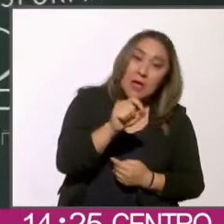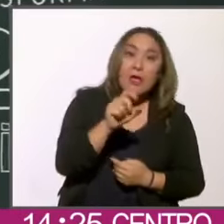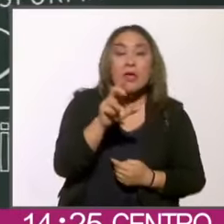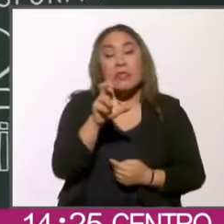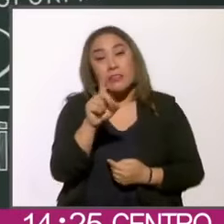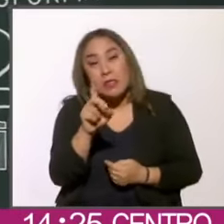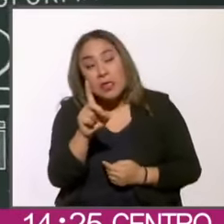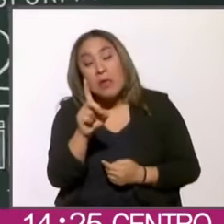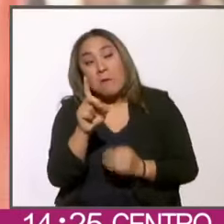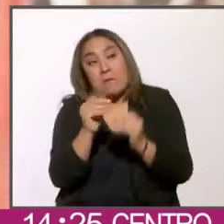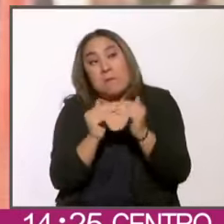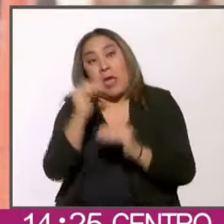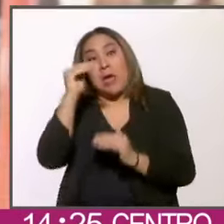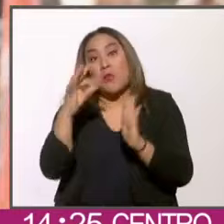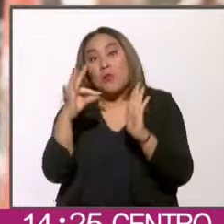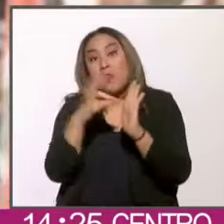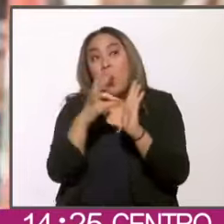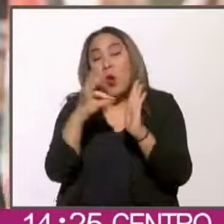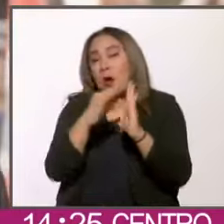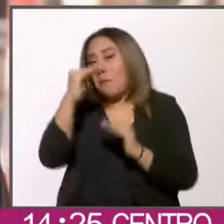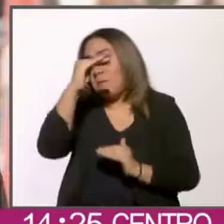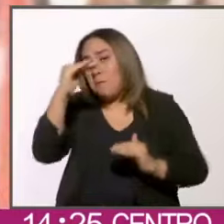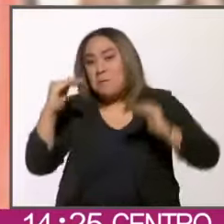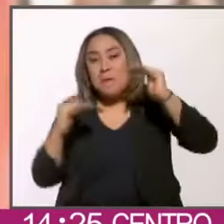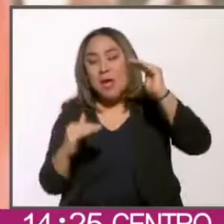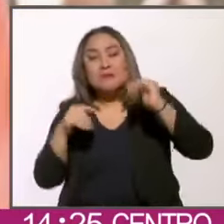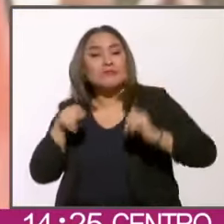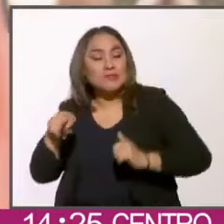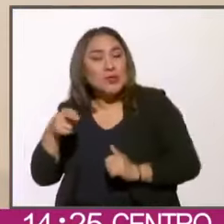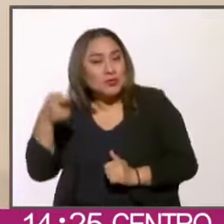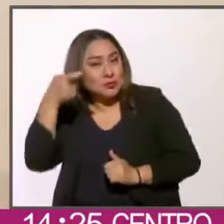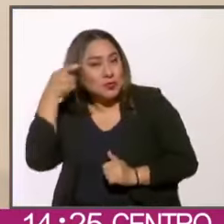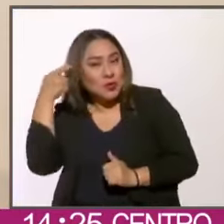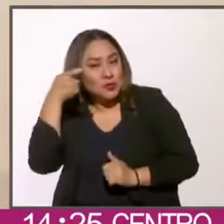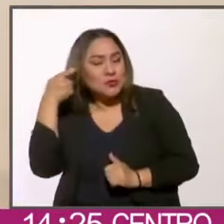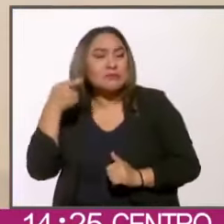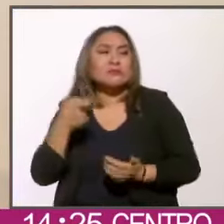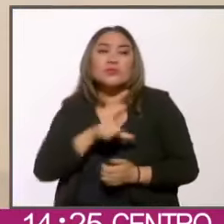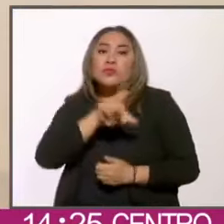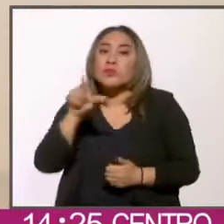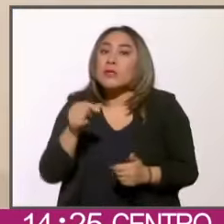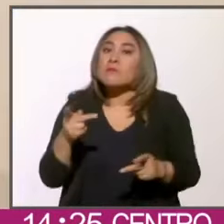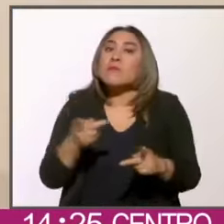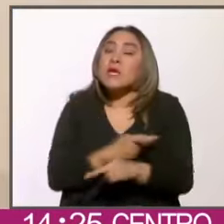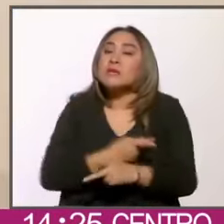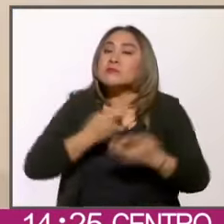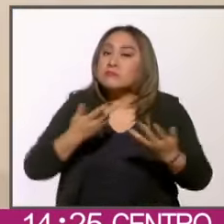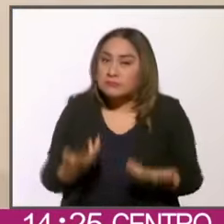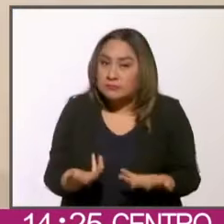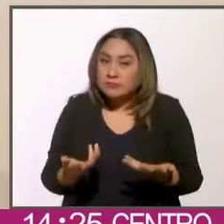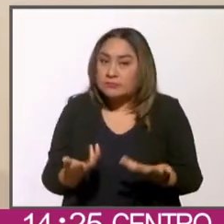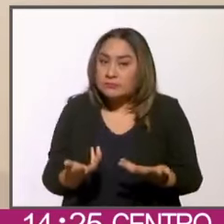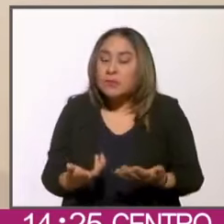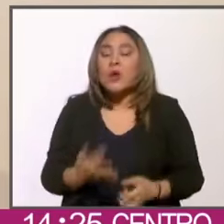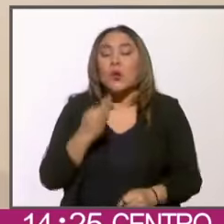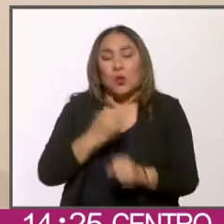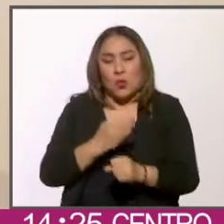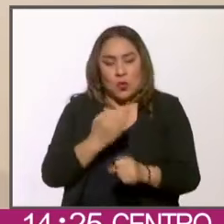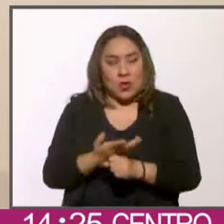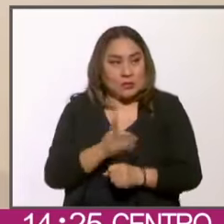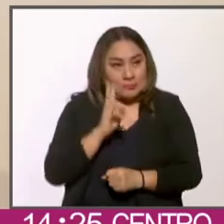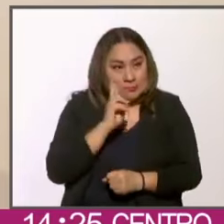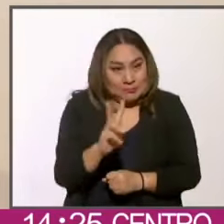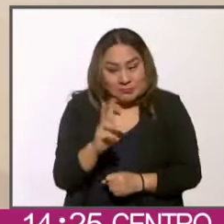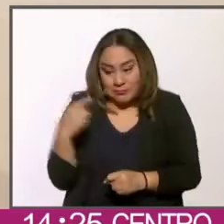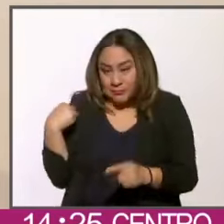hasta más puntos sobre Xóchitl Gálvez. ¿Qué sigue a partir de hoy? Estamos viviendo los